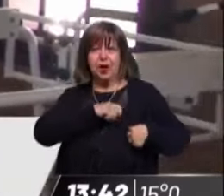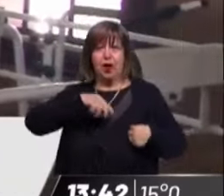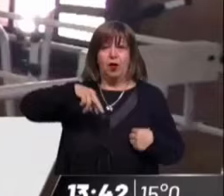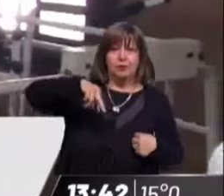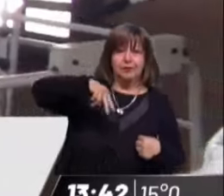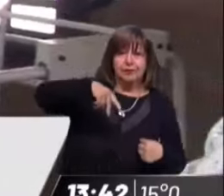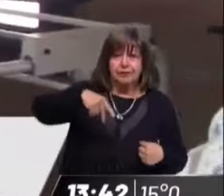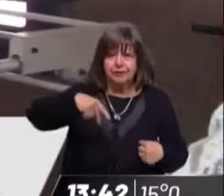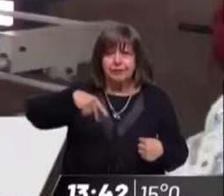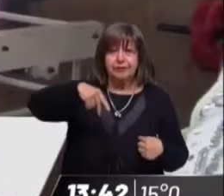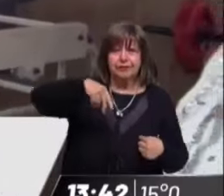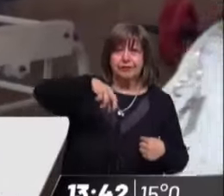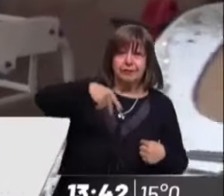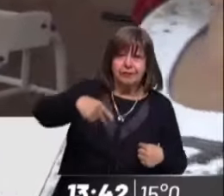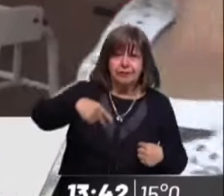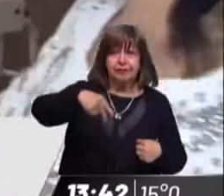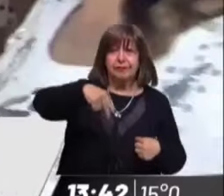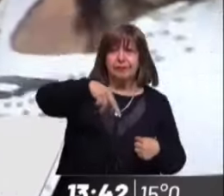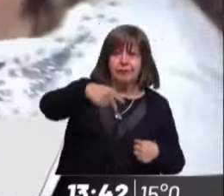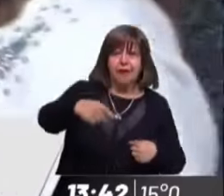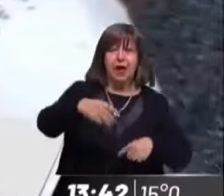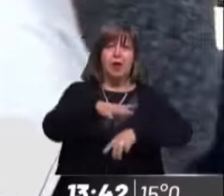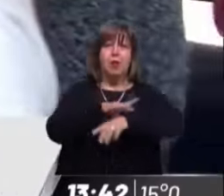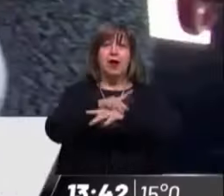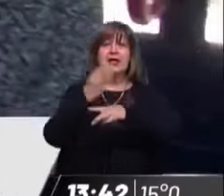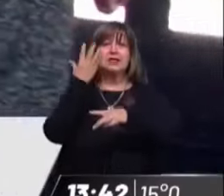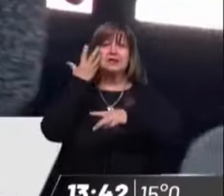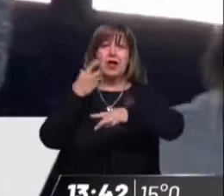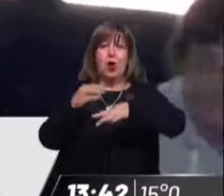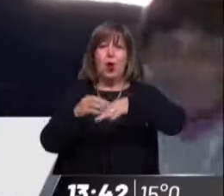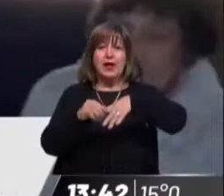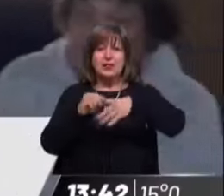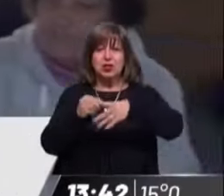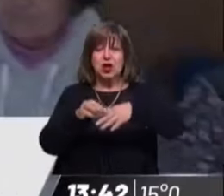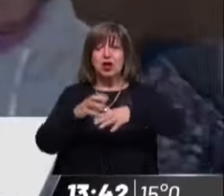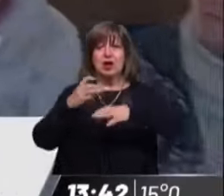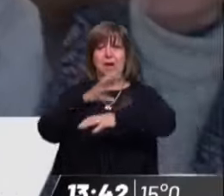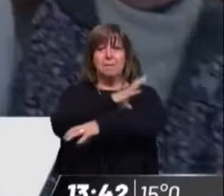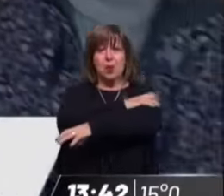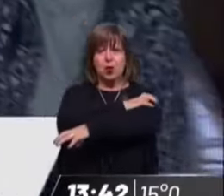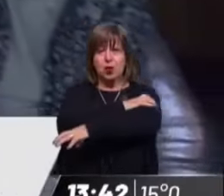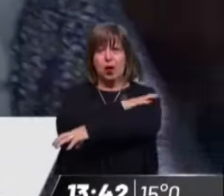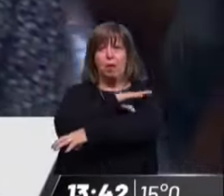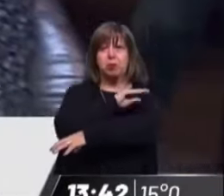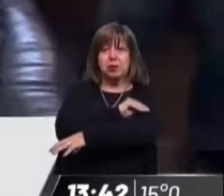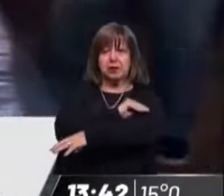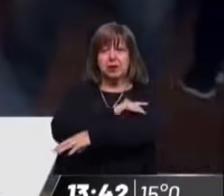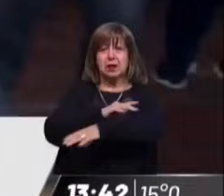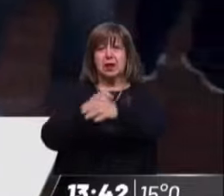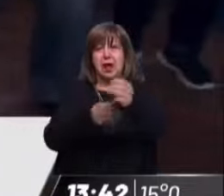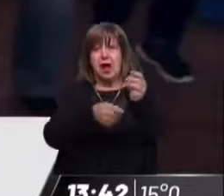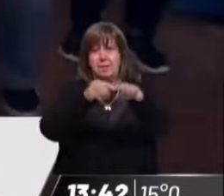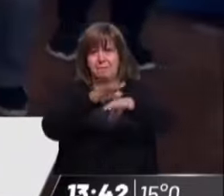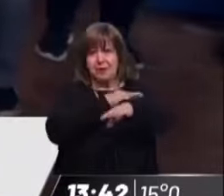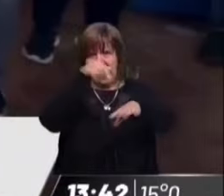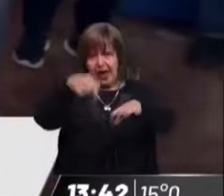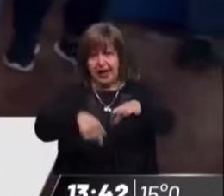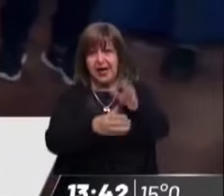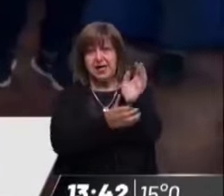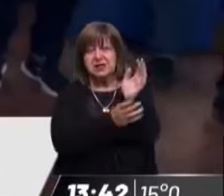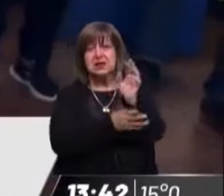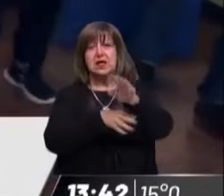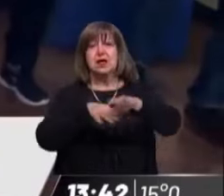de tener una artrosis y no favorecer o no ejercitar los músculos de miembros inferiores, cuádriceps posteriores,